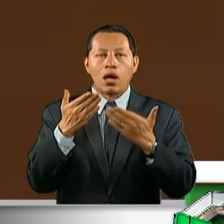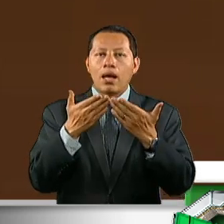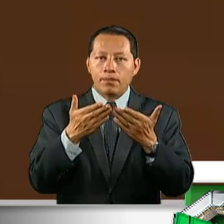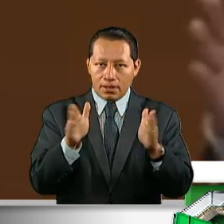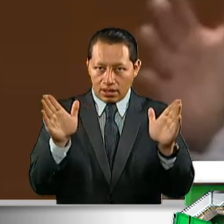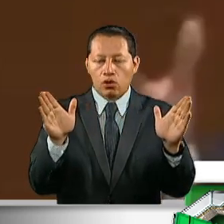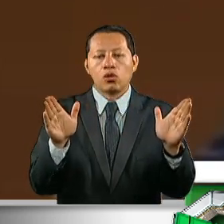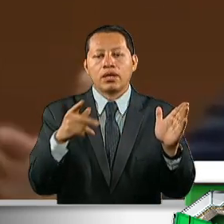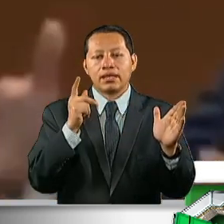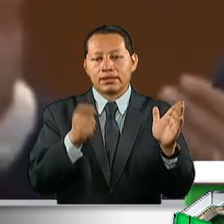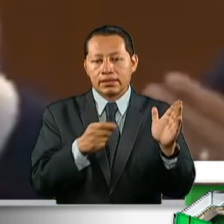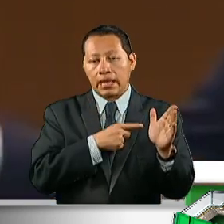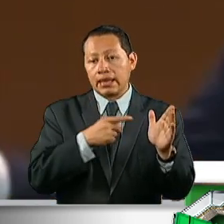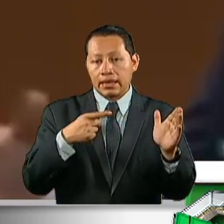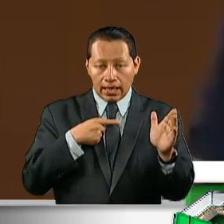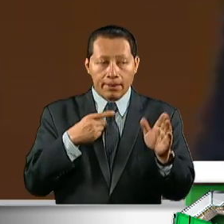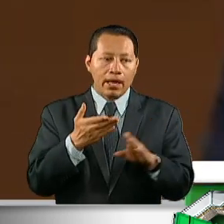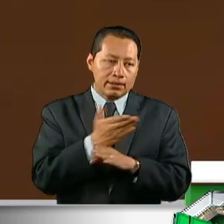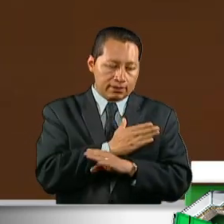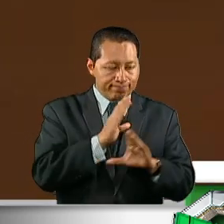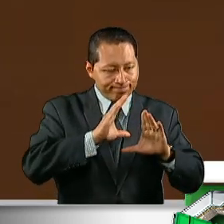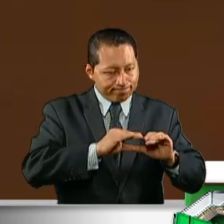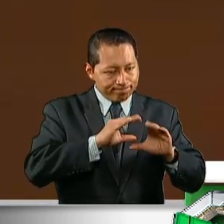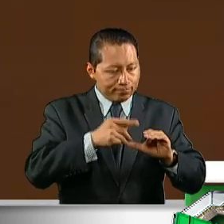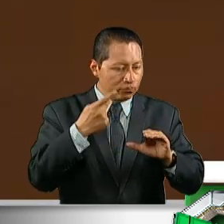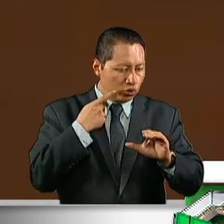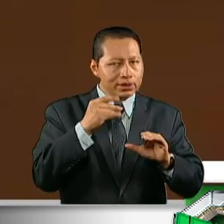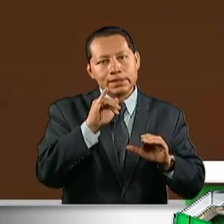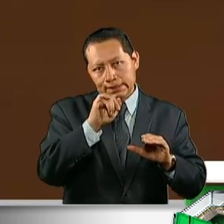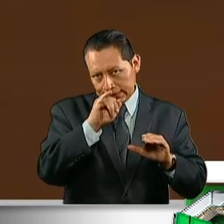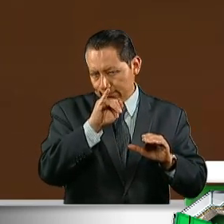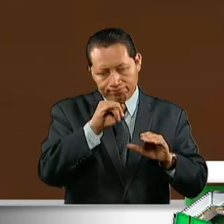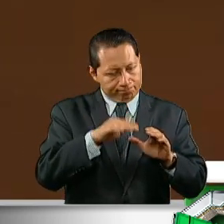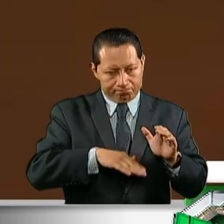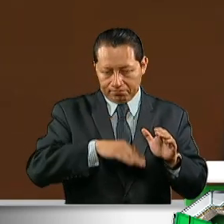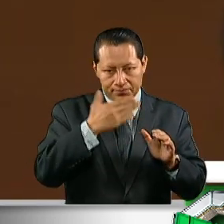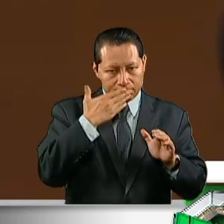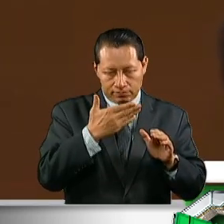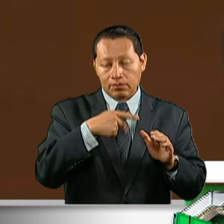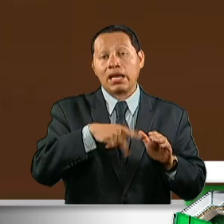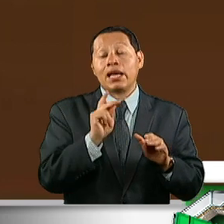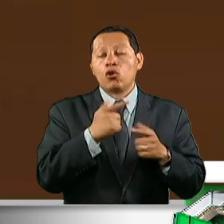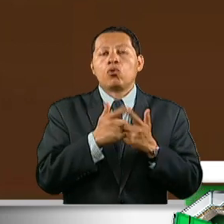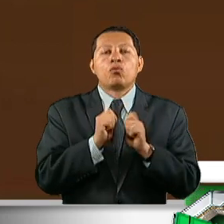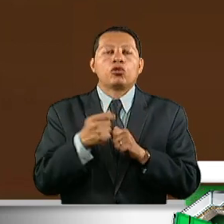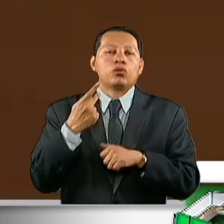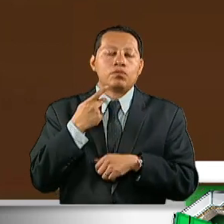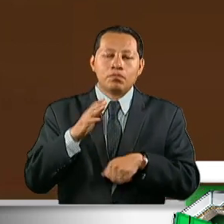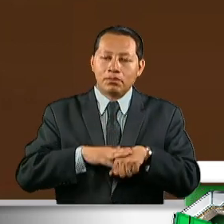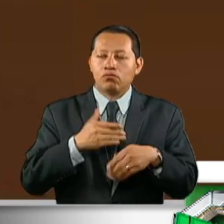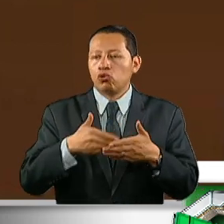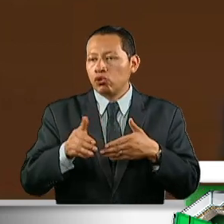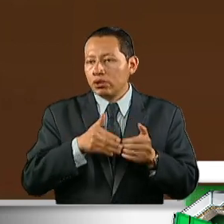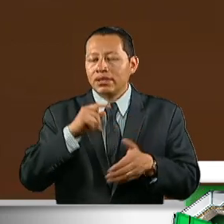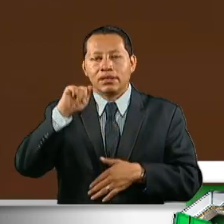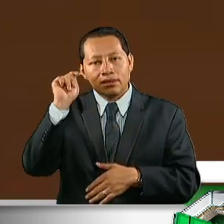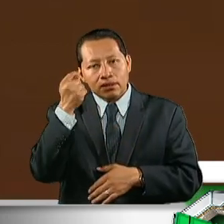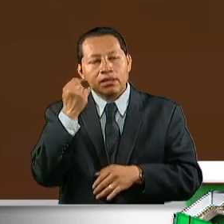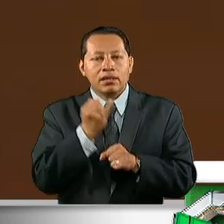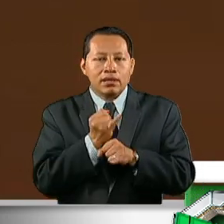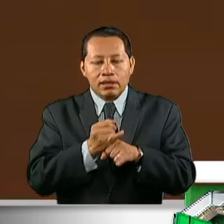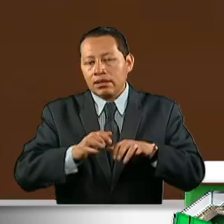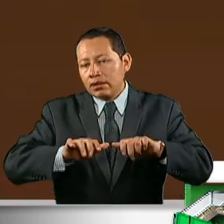que tengan formación y capacitación política Sí pero partidos políticos modernos tecnológicos digitales